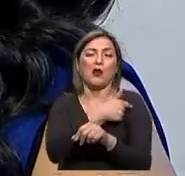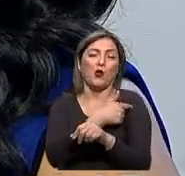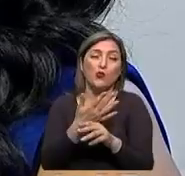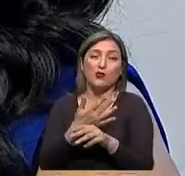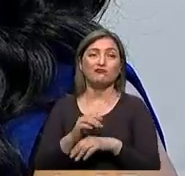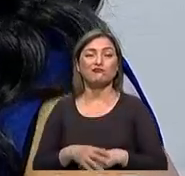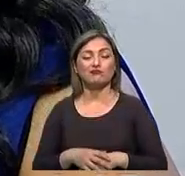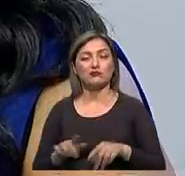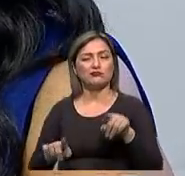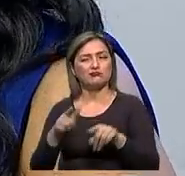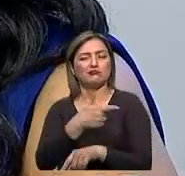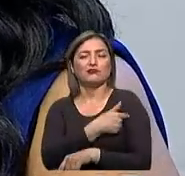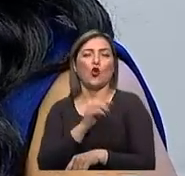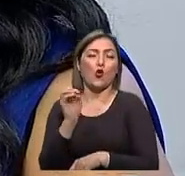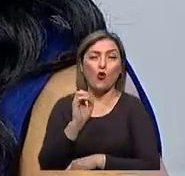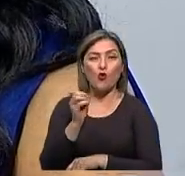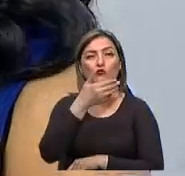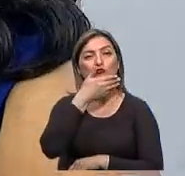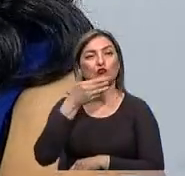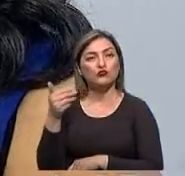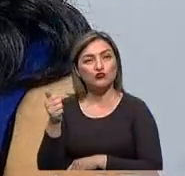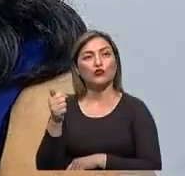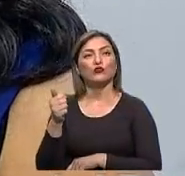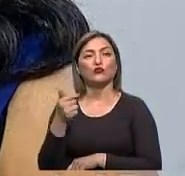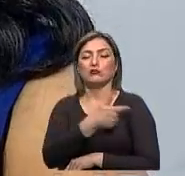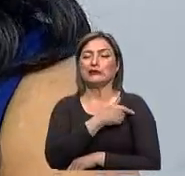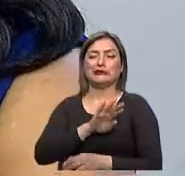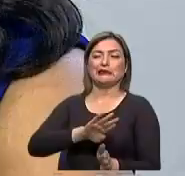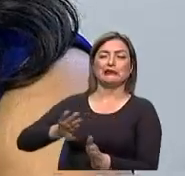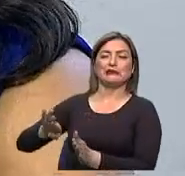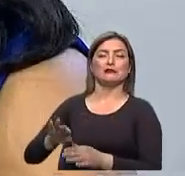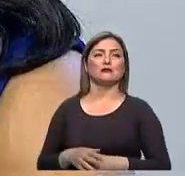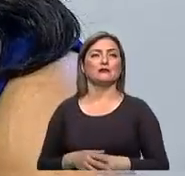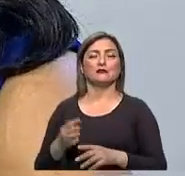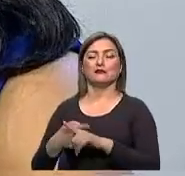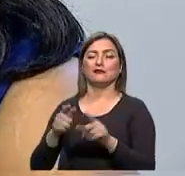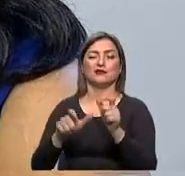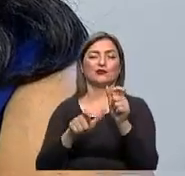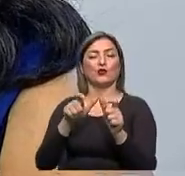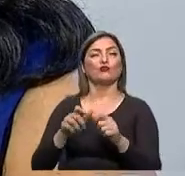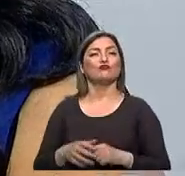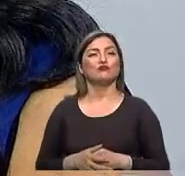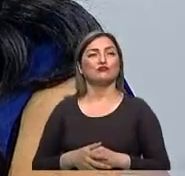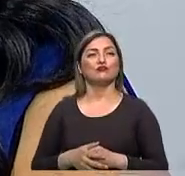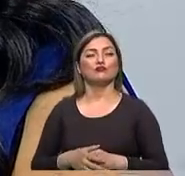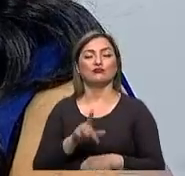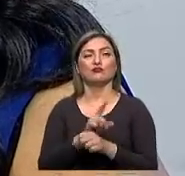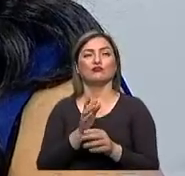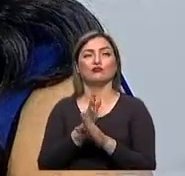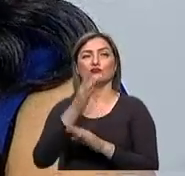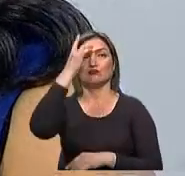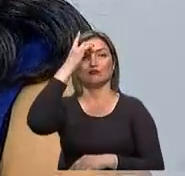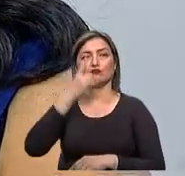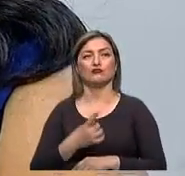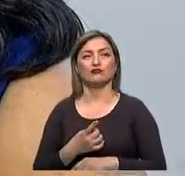que ya la haya recibido o si a su vez es mejor dejarla ya de lado. Cada caso es distinto y por ello es el pediatra el que debe